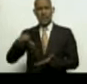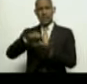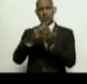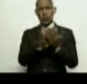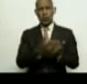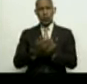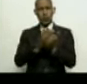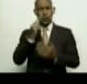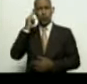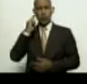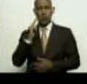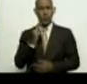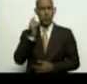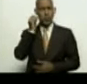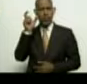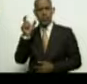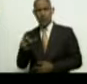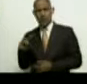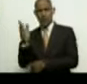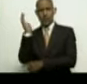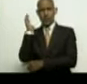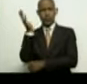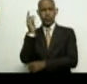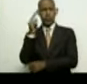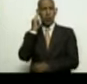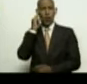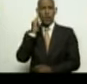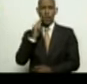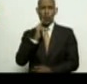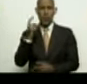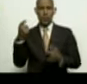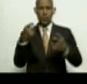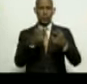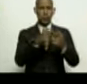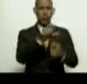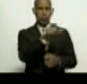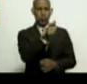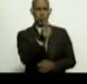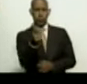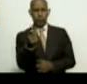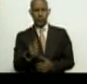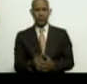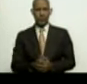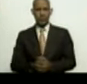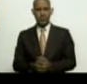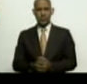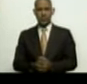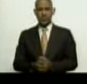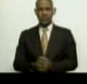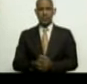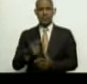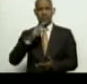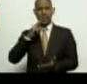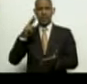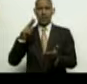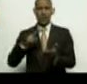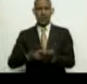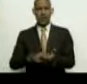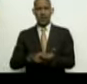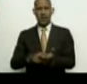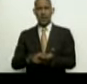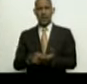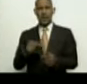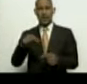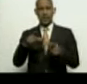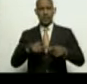que nos comente sobre esta conferencia del bolivarianismo versus monroísmo. Hola, muy buenos días. Sí, efectivamente, estamos el día de hoy acá en el